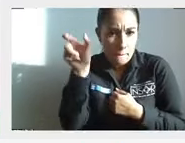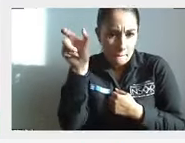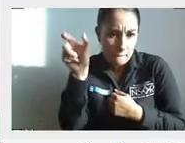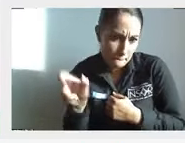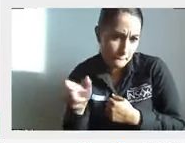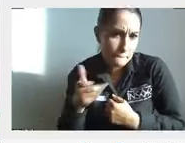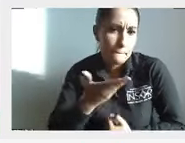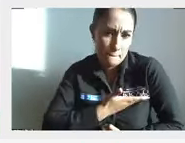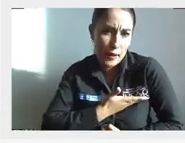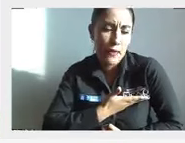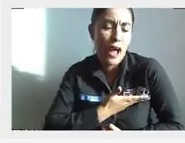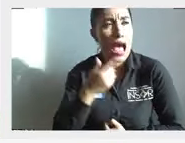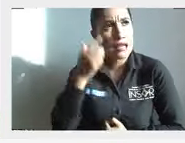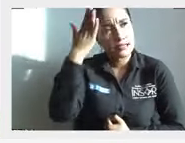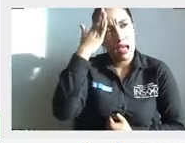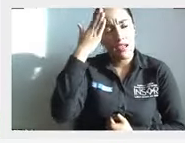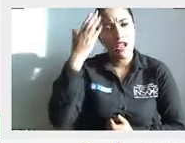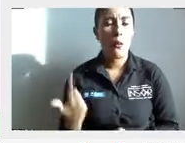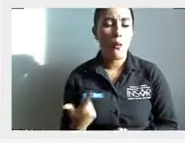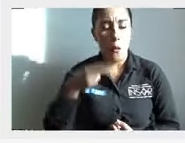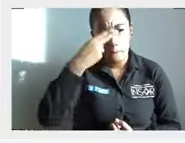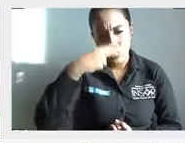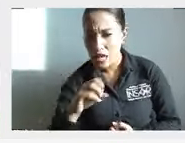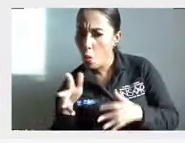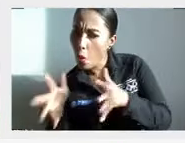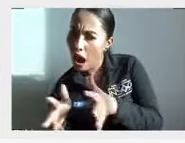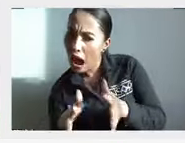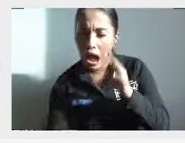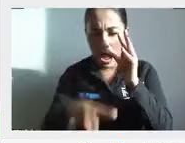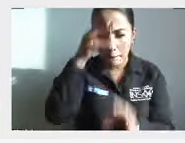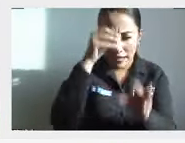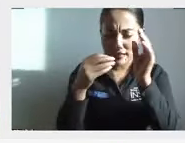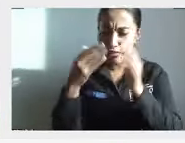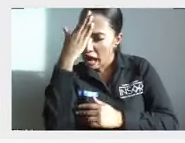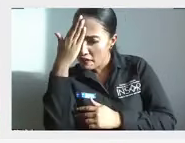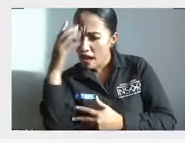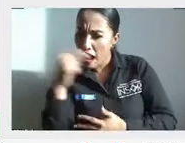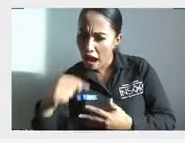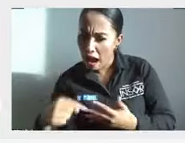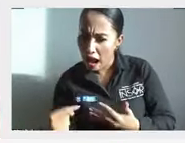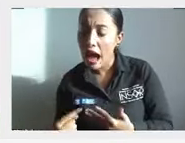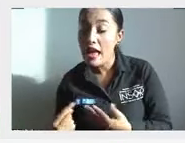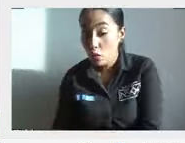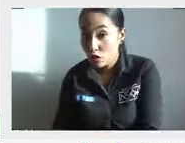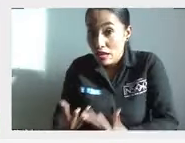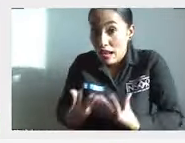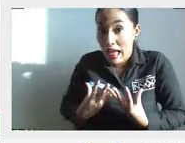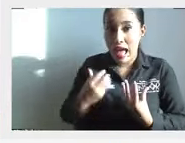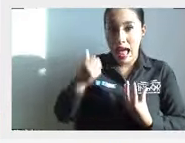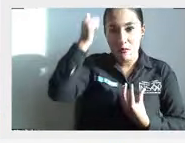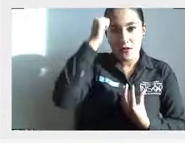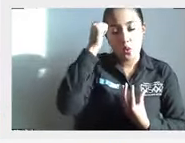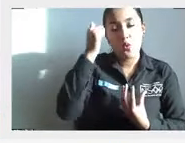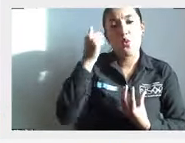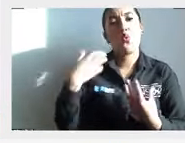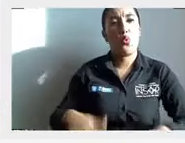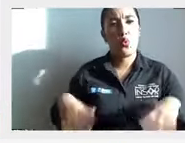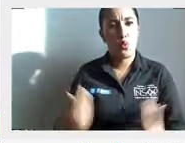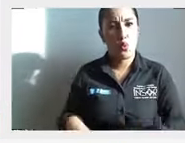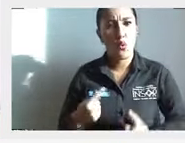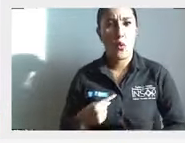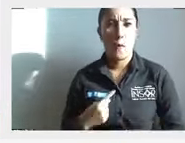digamos, tiene unas claridades en la forma como aprende su hijo, y eso es muy enriquecedor para el maestro poder, digamos,